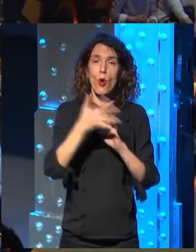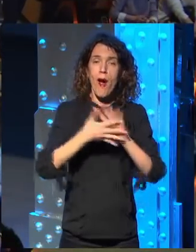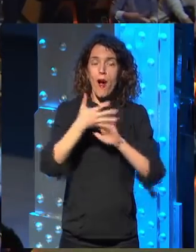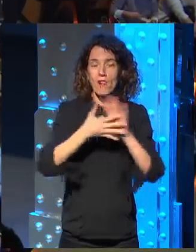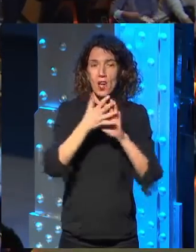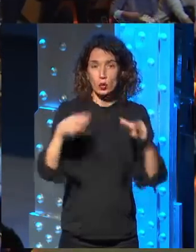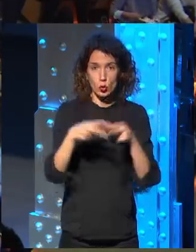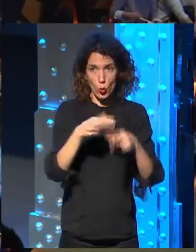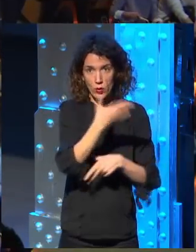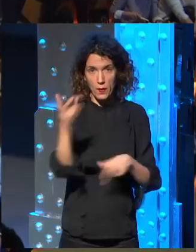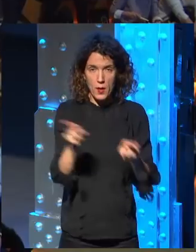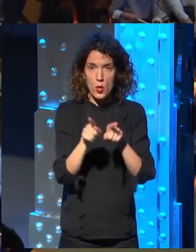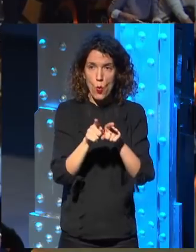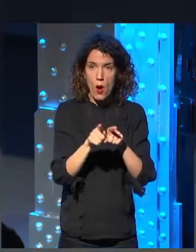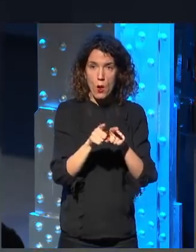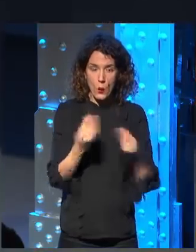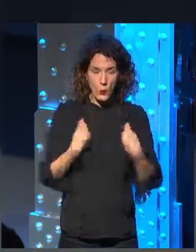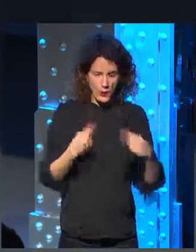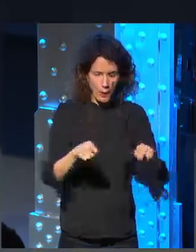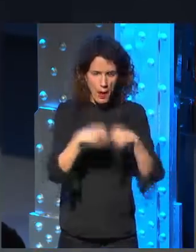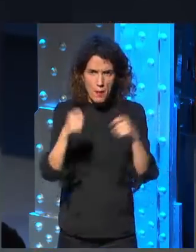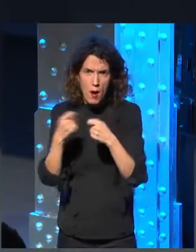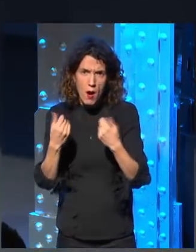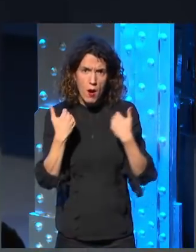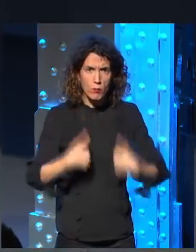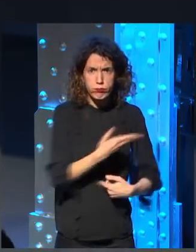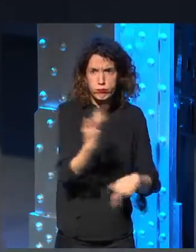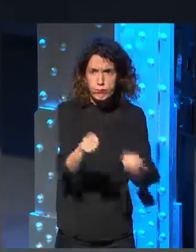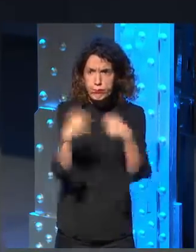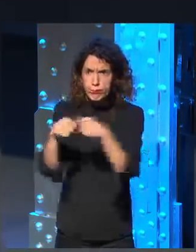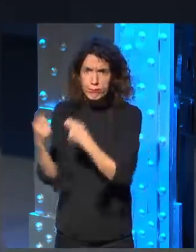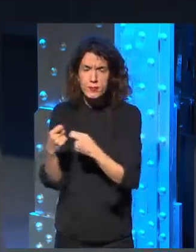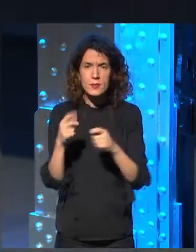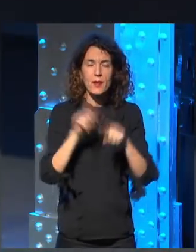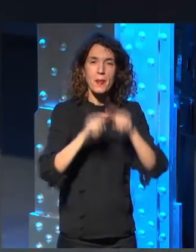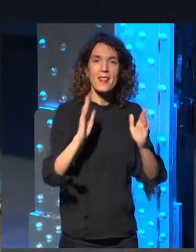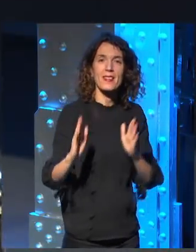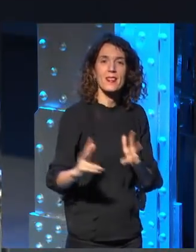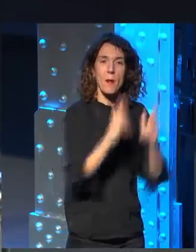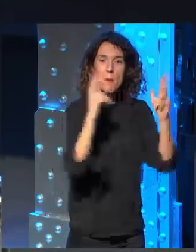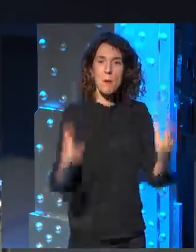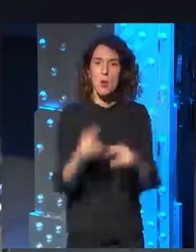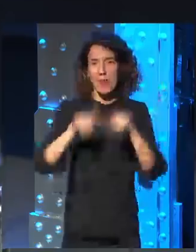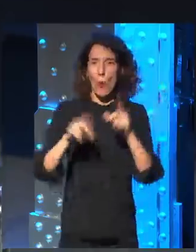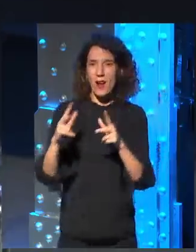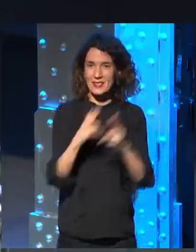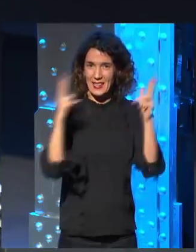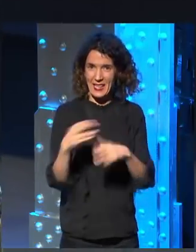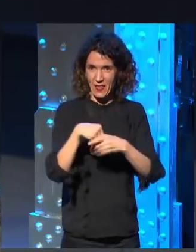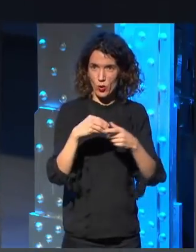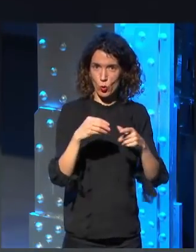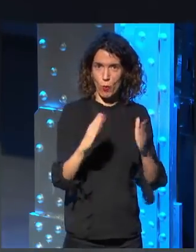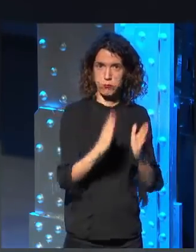sociedad en la que fragmentamos nuestras vidas, nuestras existencias en temporadas, ¿no? Como las series de televisión.